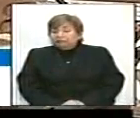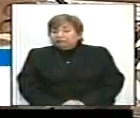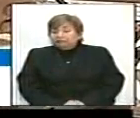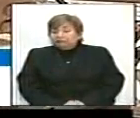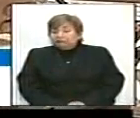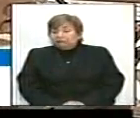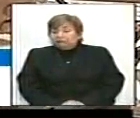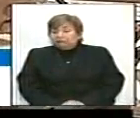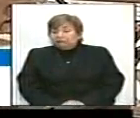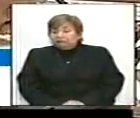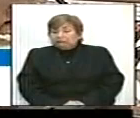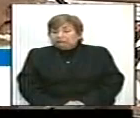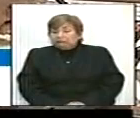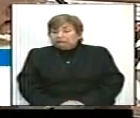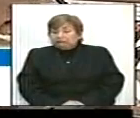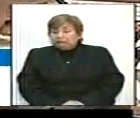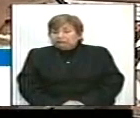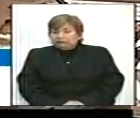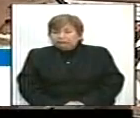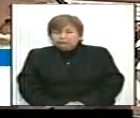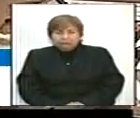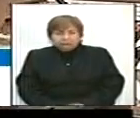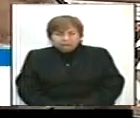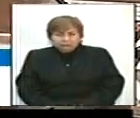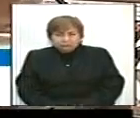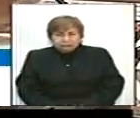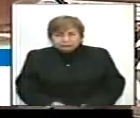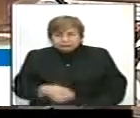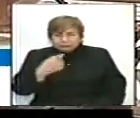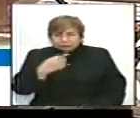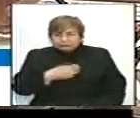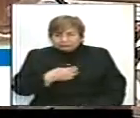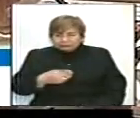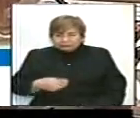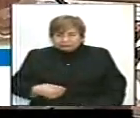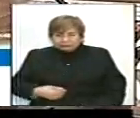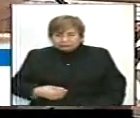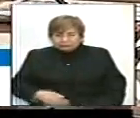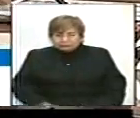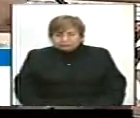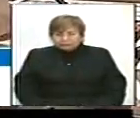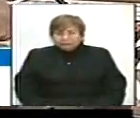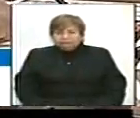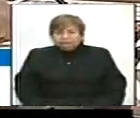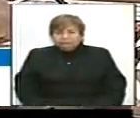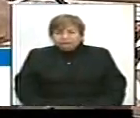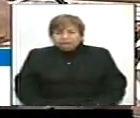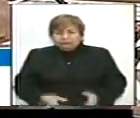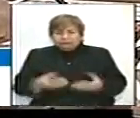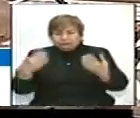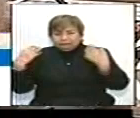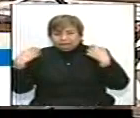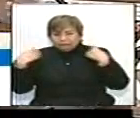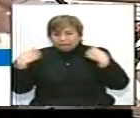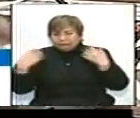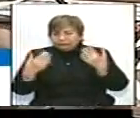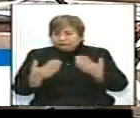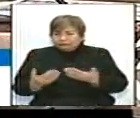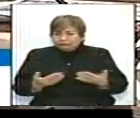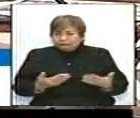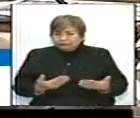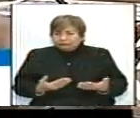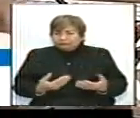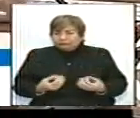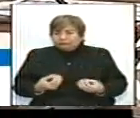como lo manifiesta el equipo, desde el Ministerio tenemos una dirección y un